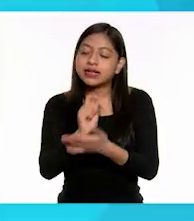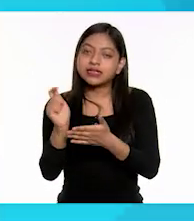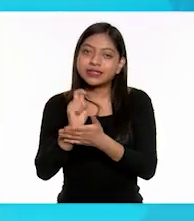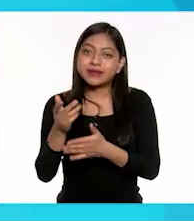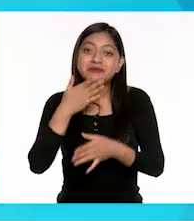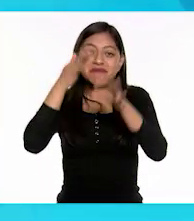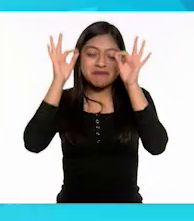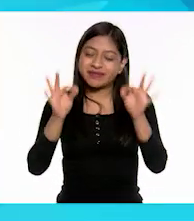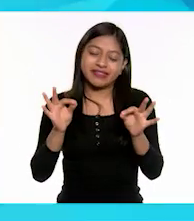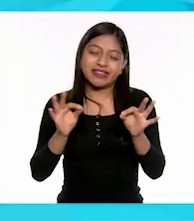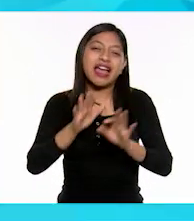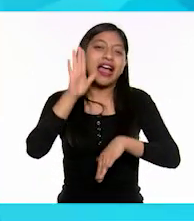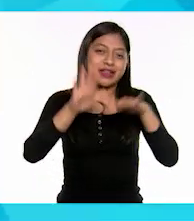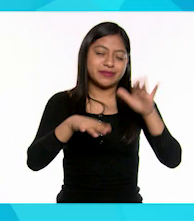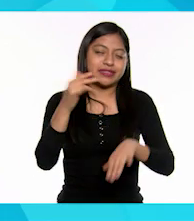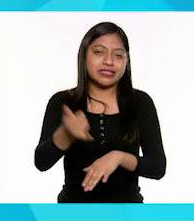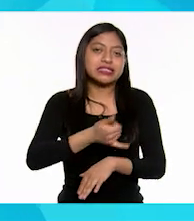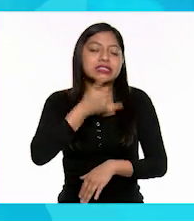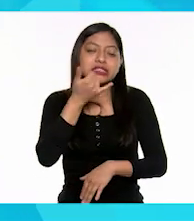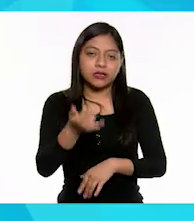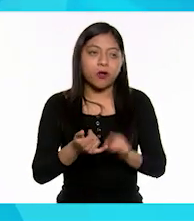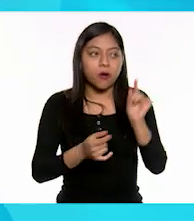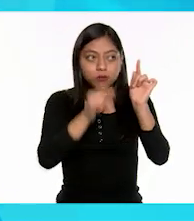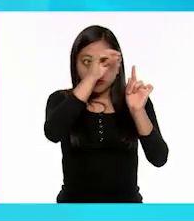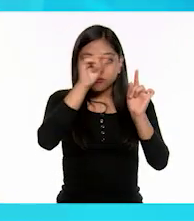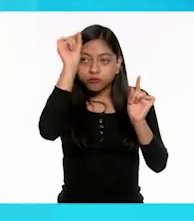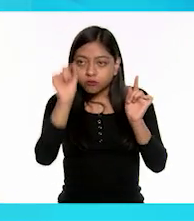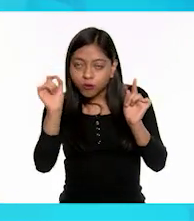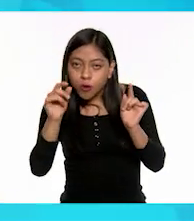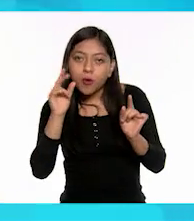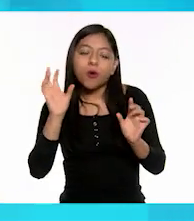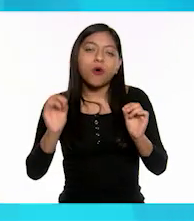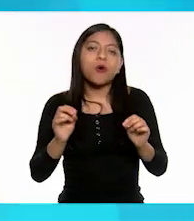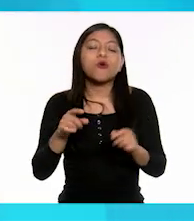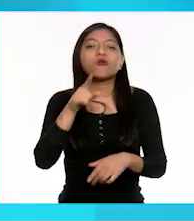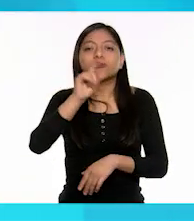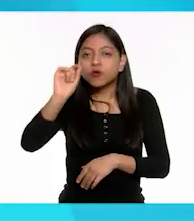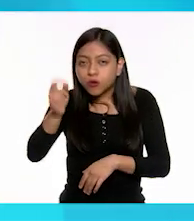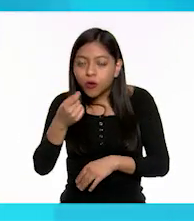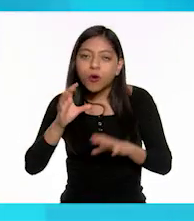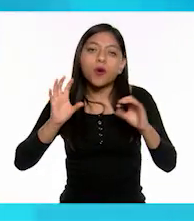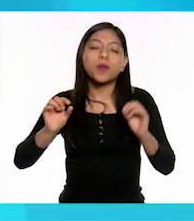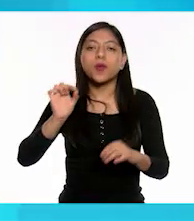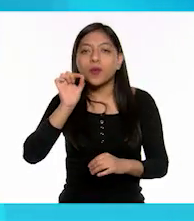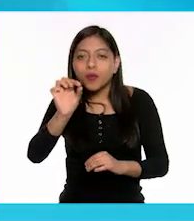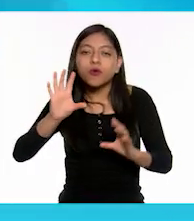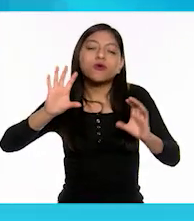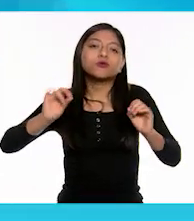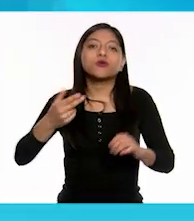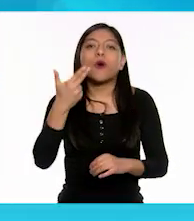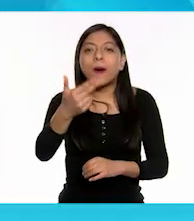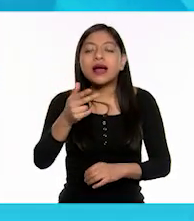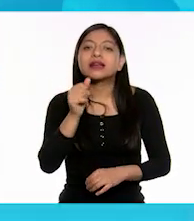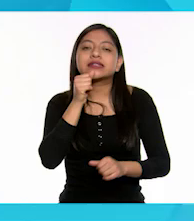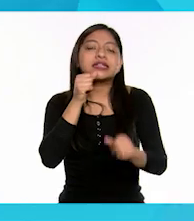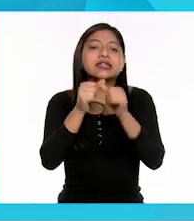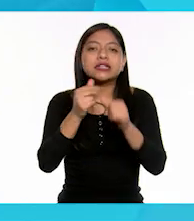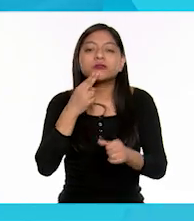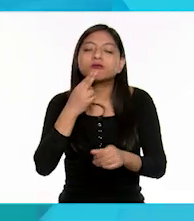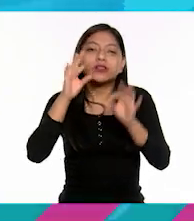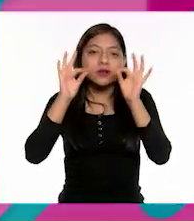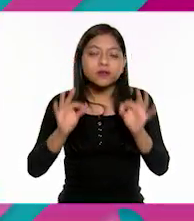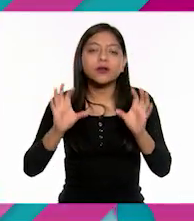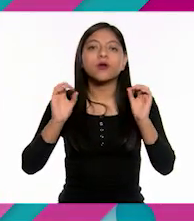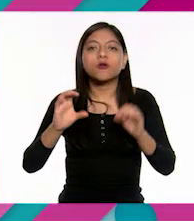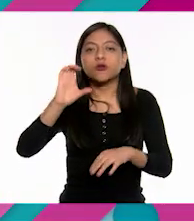palabras ya sea de signos ya sea el uso de la h o si se escribe con c ó